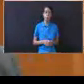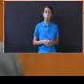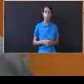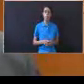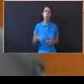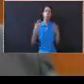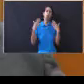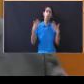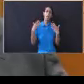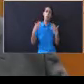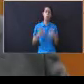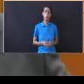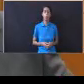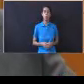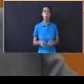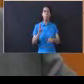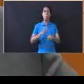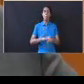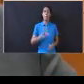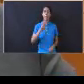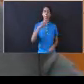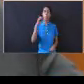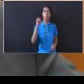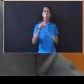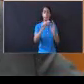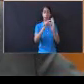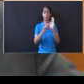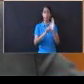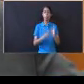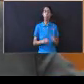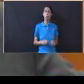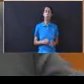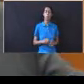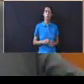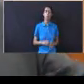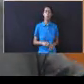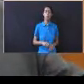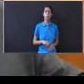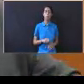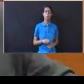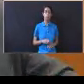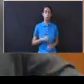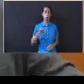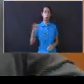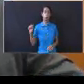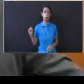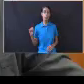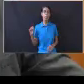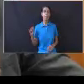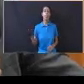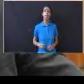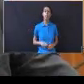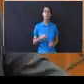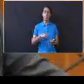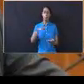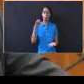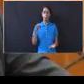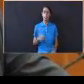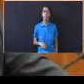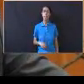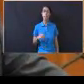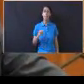Más de 40 grados en el oriente de nuestro país. Entonces salir así en la mañana ayer